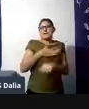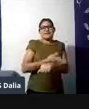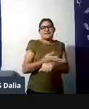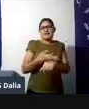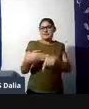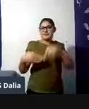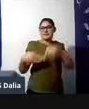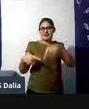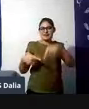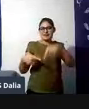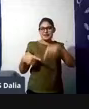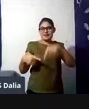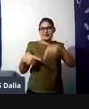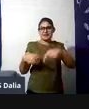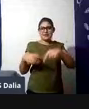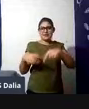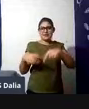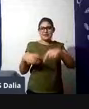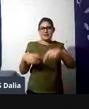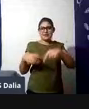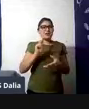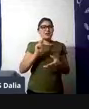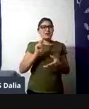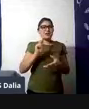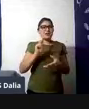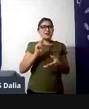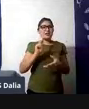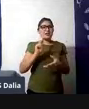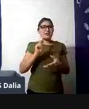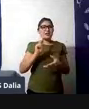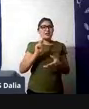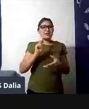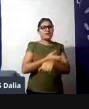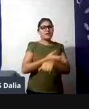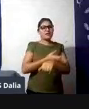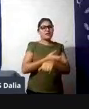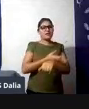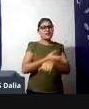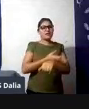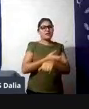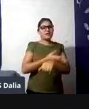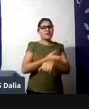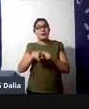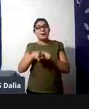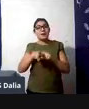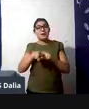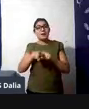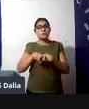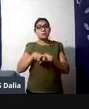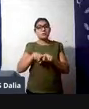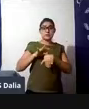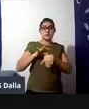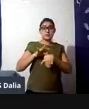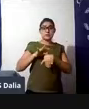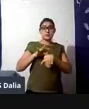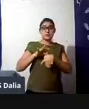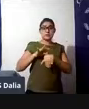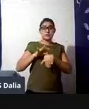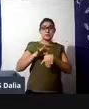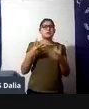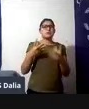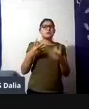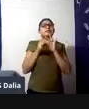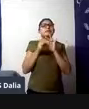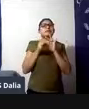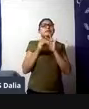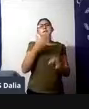sea. Algunas de estas razones es A, porque hay rivalidad. Cuando todo aspecto de la convivencia se convierte en una competencia